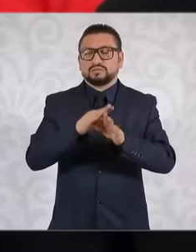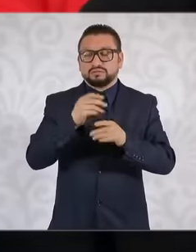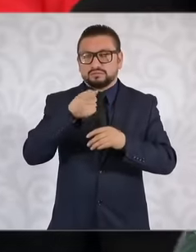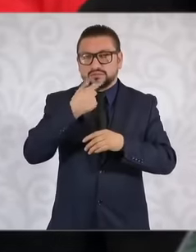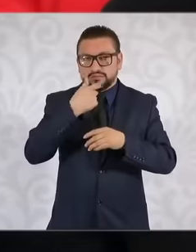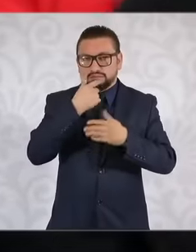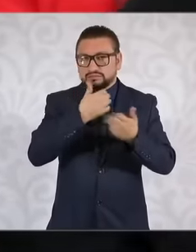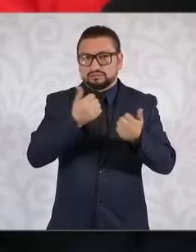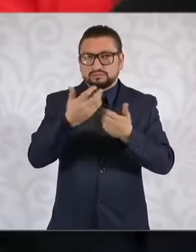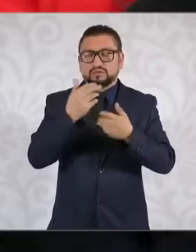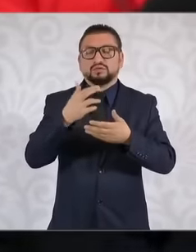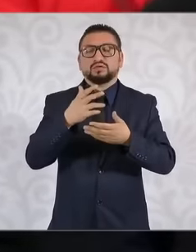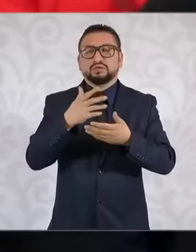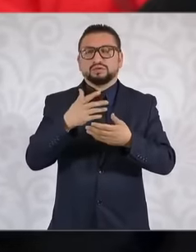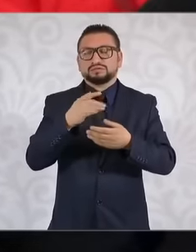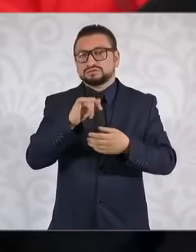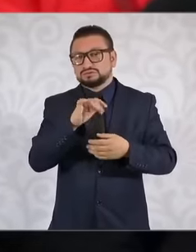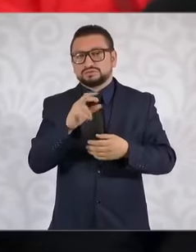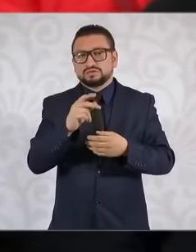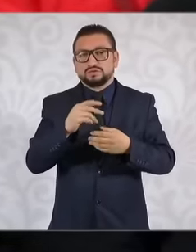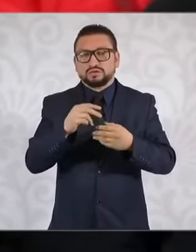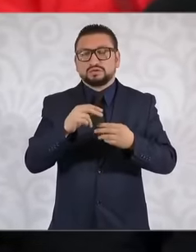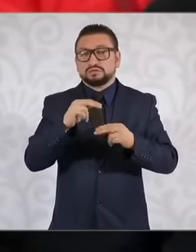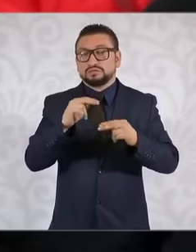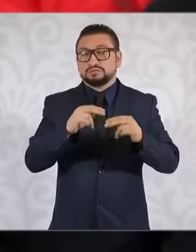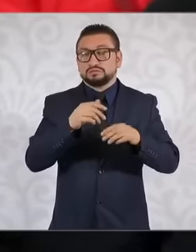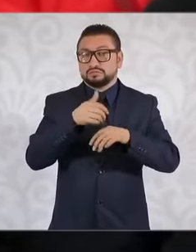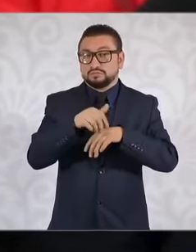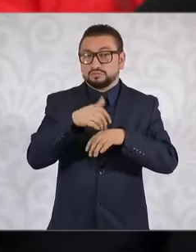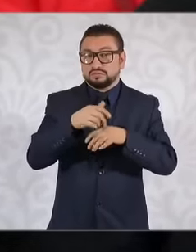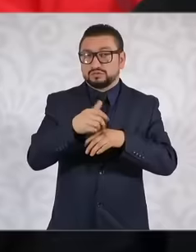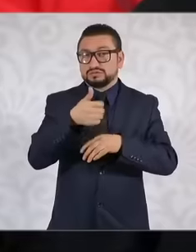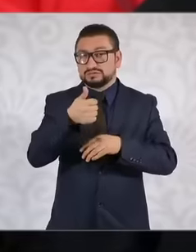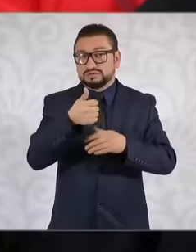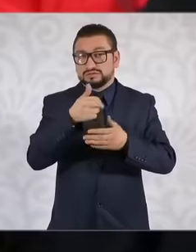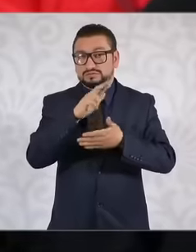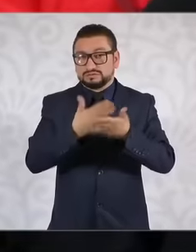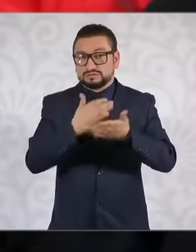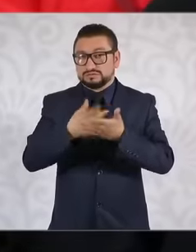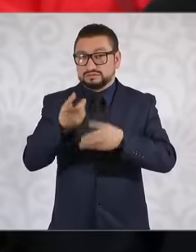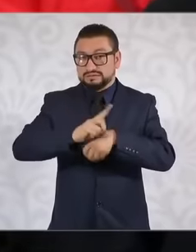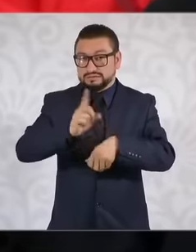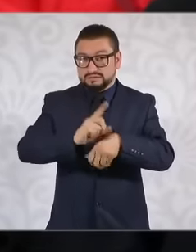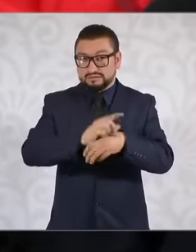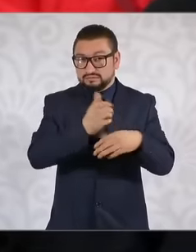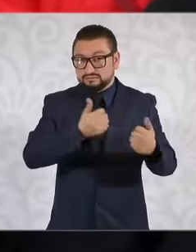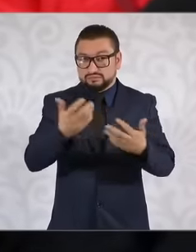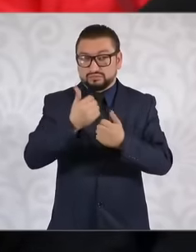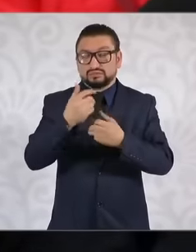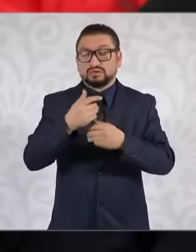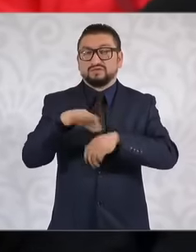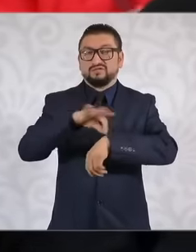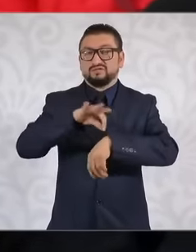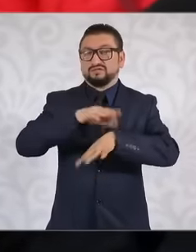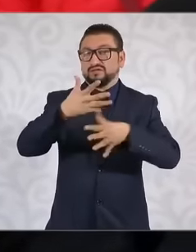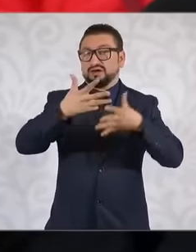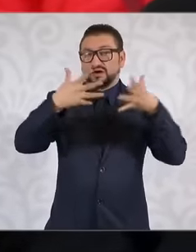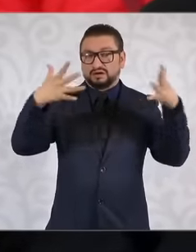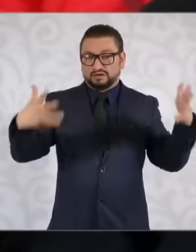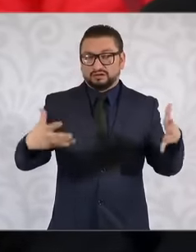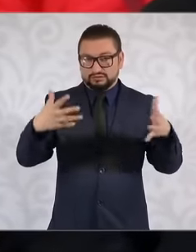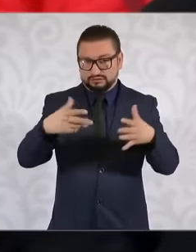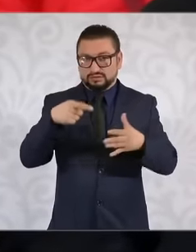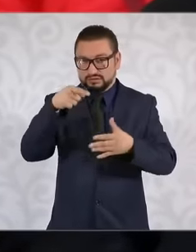estas recetas, se aumentó el número inicial de 6 recetas diarias, y si la megafarmacia será punto